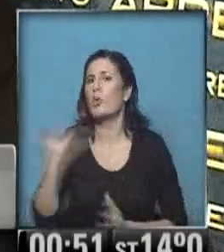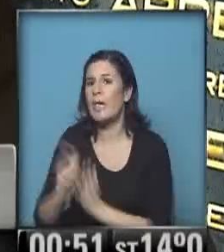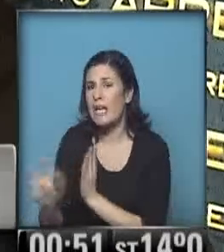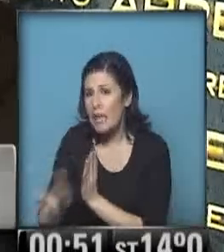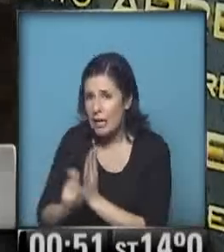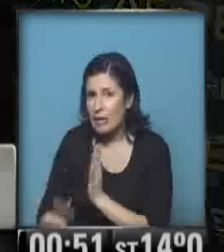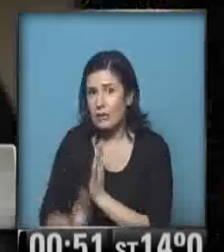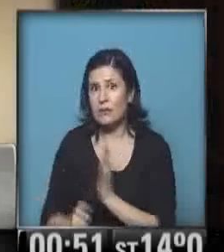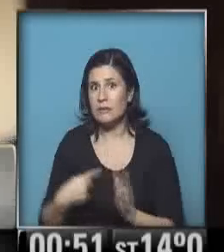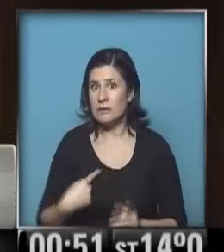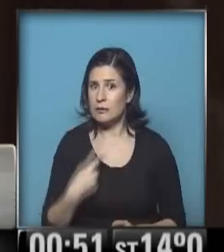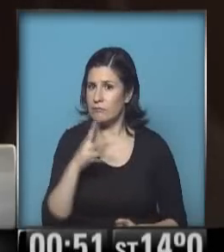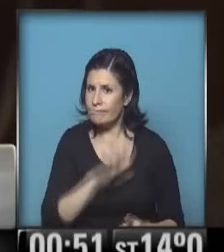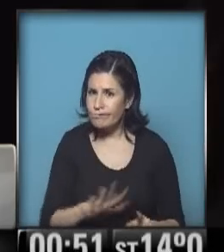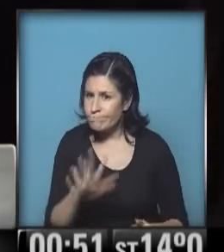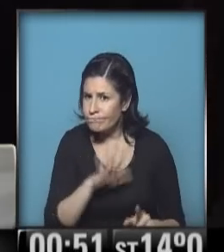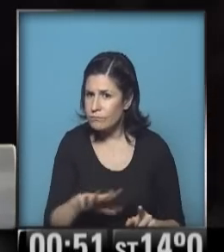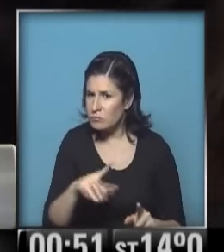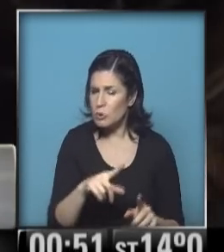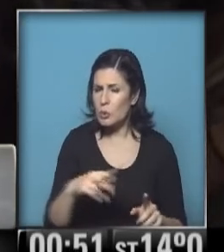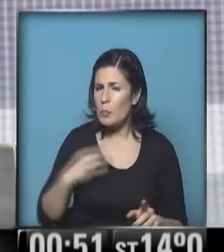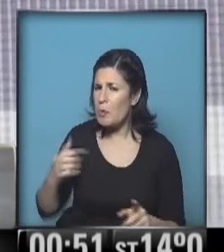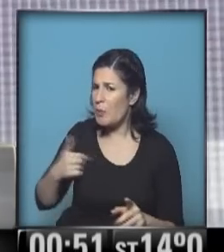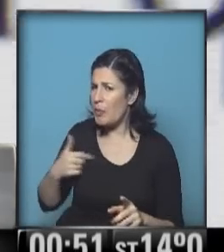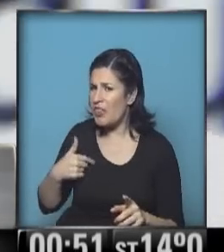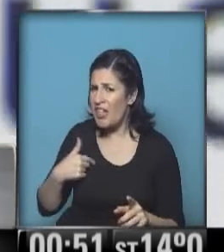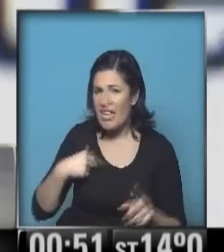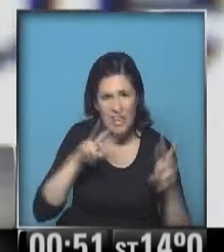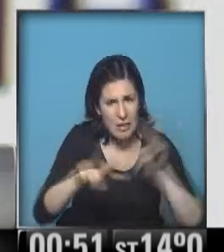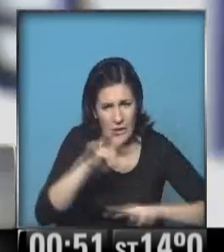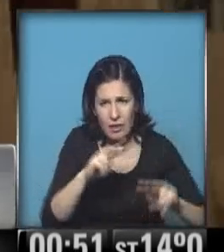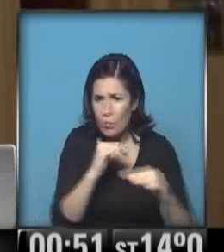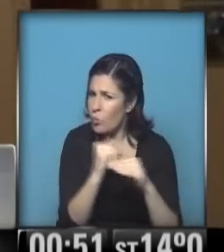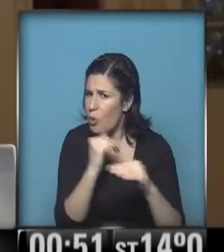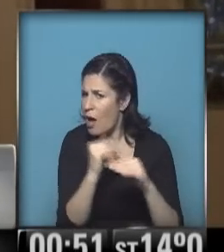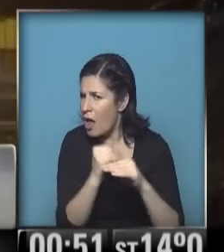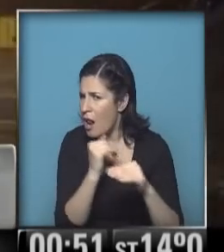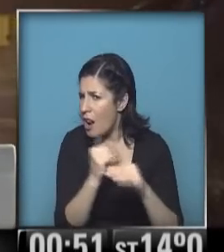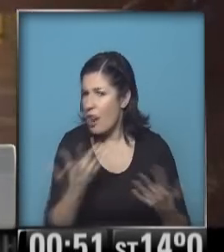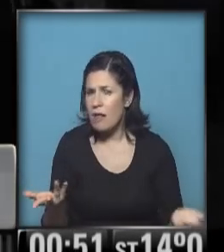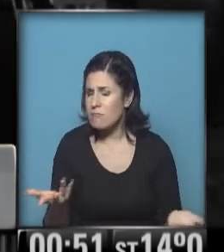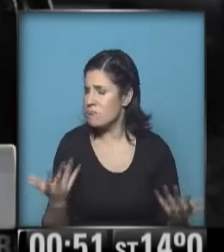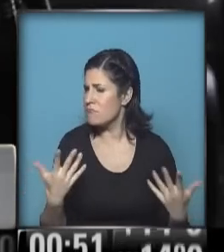un sospechoso paralelismo entre su vida personal y lo que está investigando.